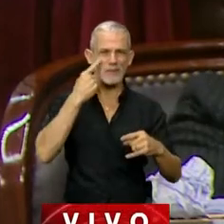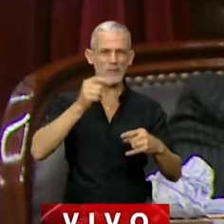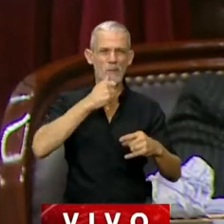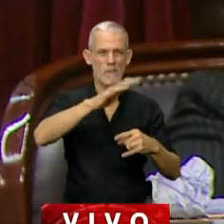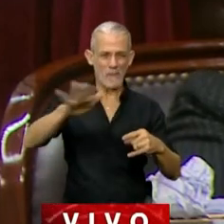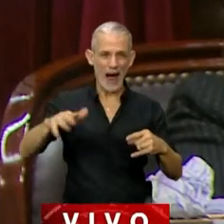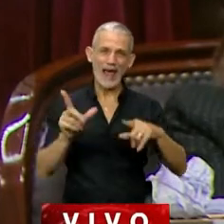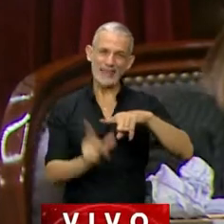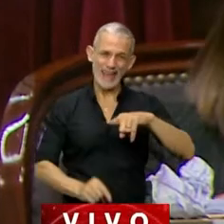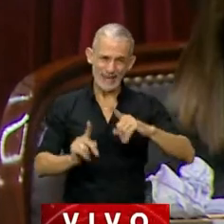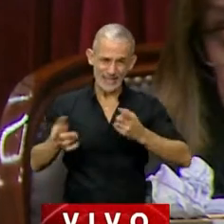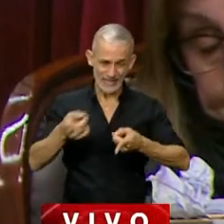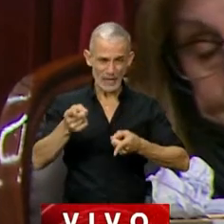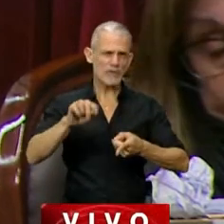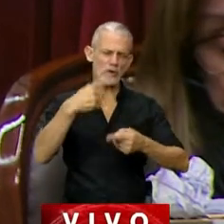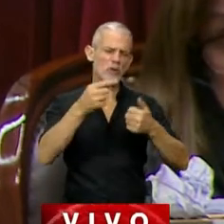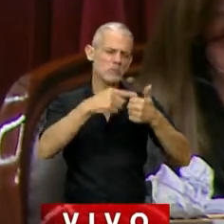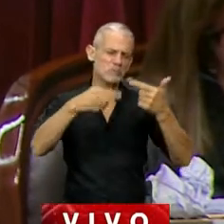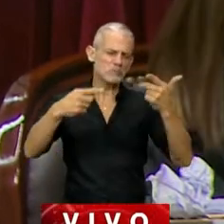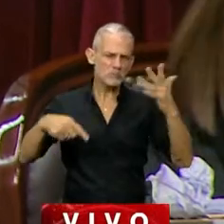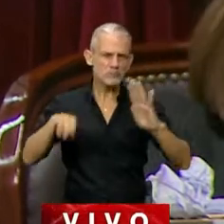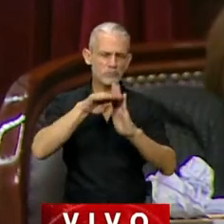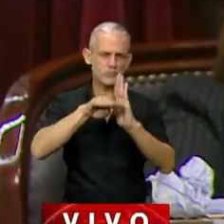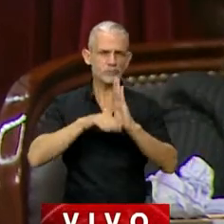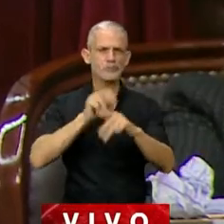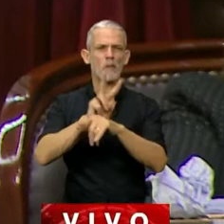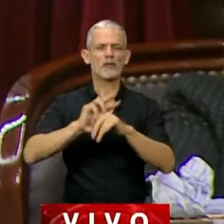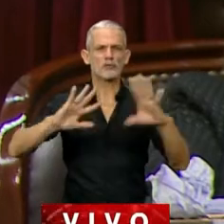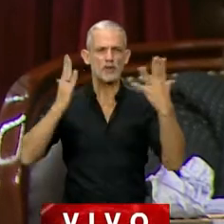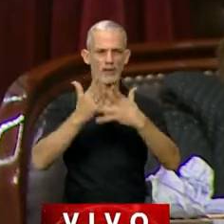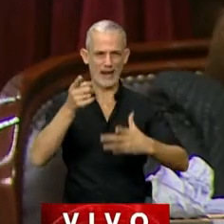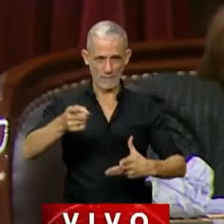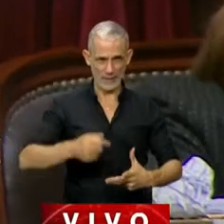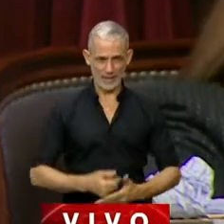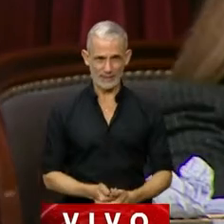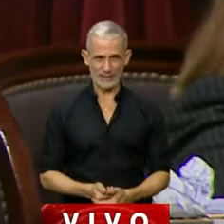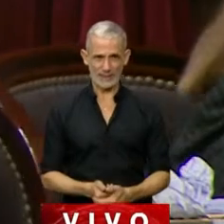marinos y antárticos y otros protocolos de protección del medio ambiente